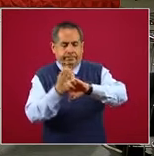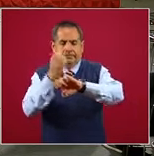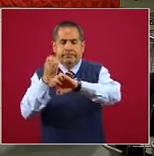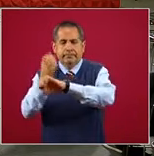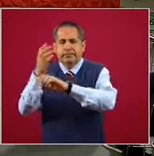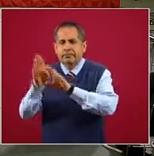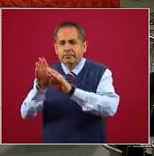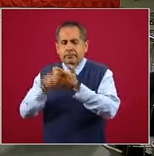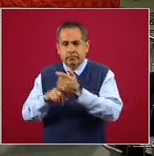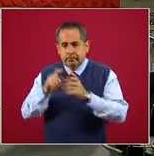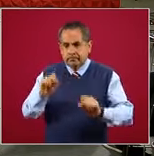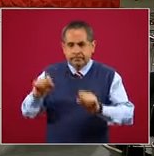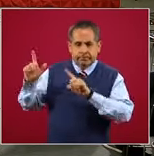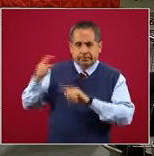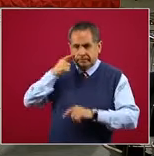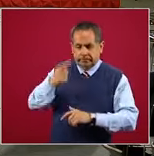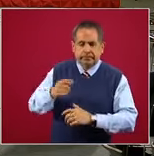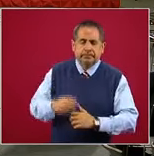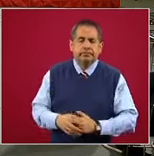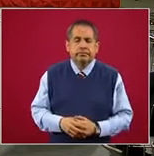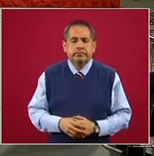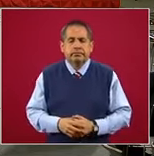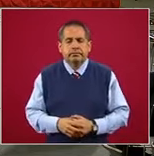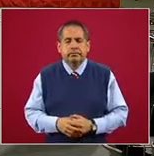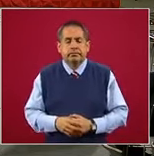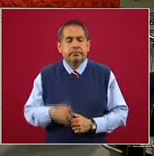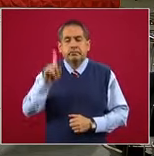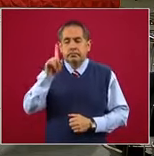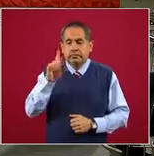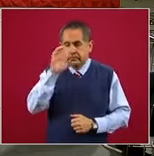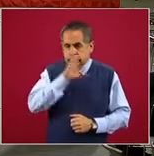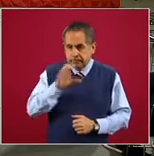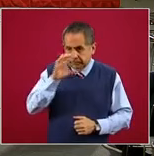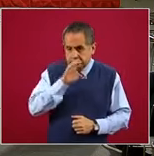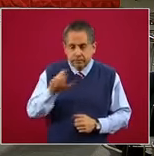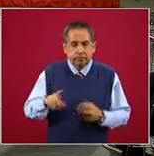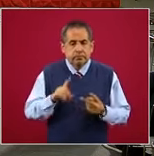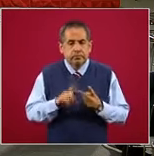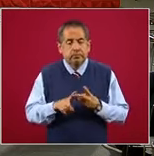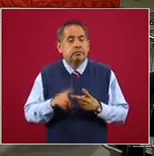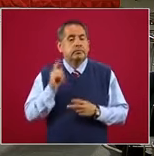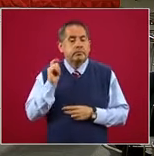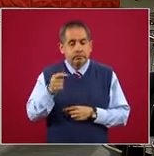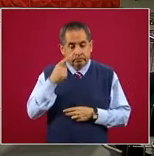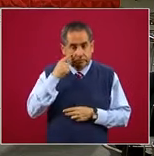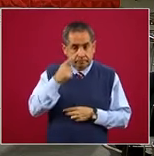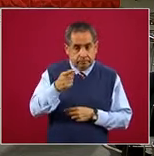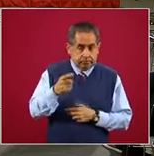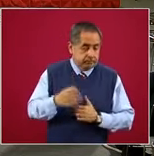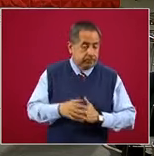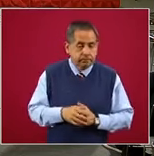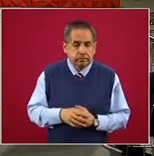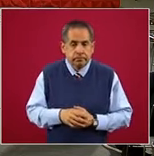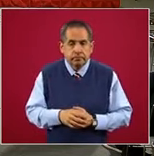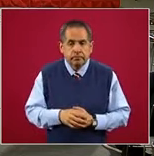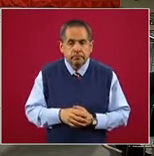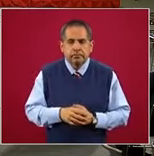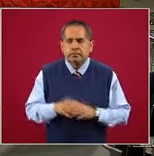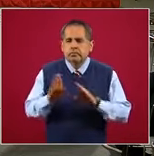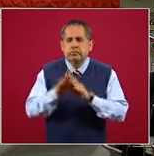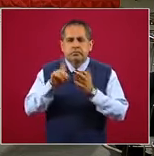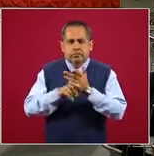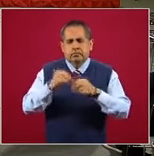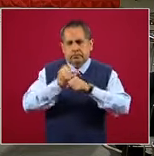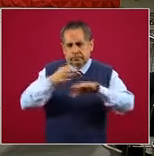federativas. Si me pasan la siguiente, por favor. Hoy vamos a ver Aguascalientes, y en Aguascalientes vemos el esquema